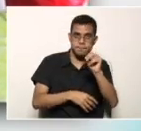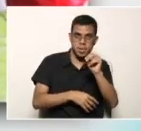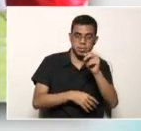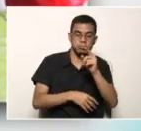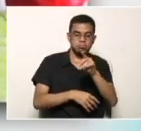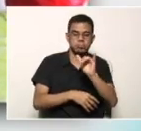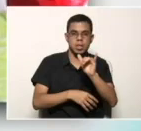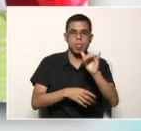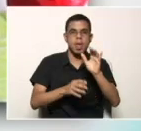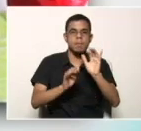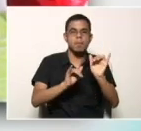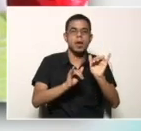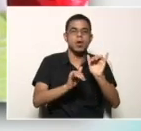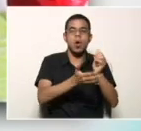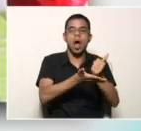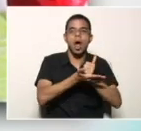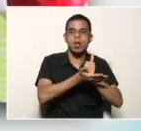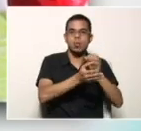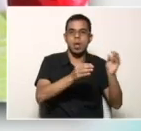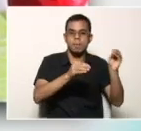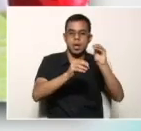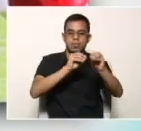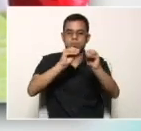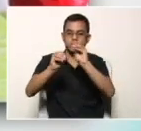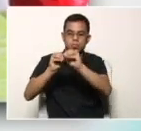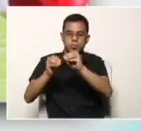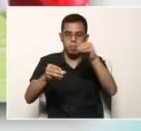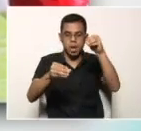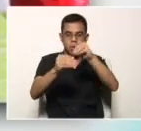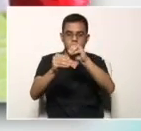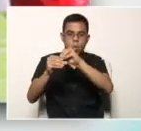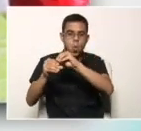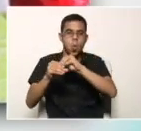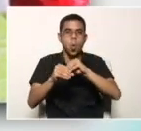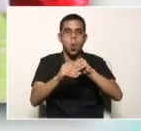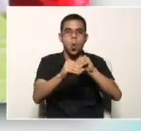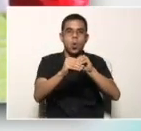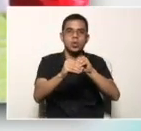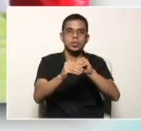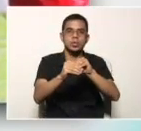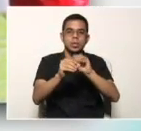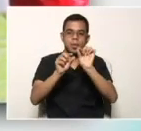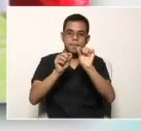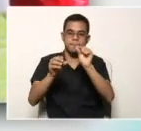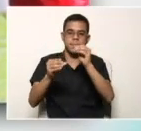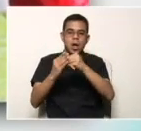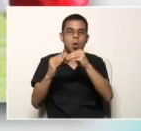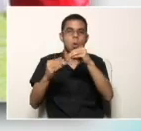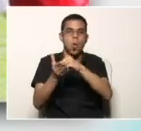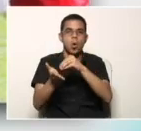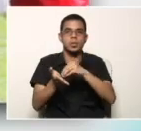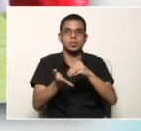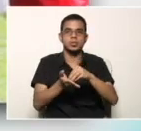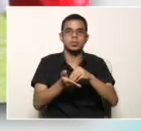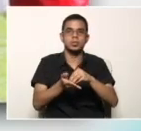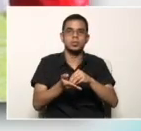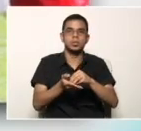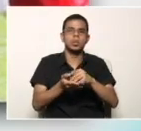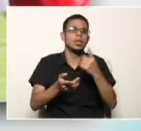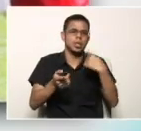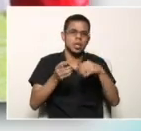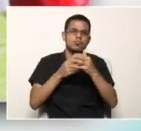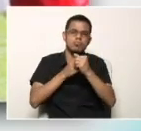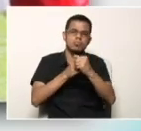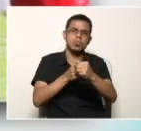conectar la fuente a la tarjeta madre. Ella tiene su posición, hay una guía, ustedes pueden